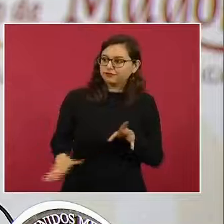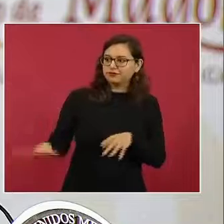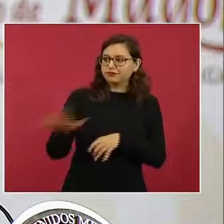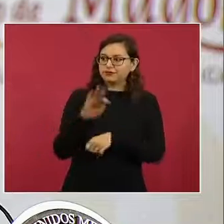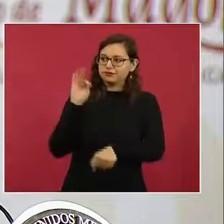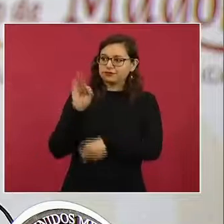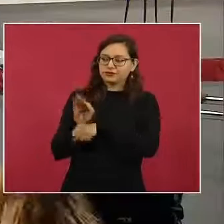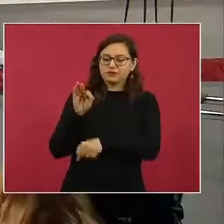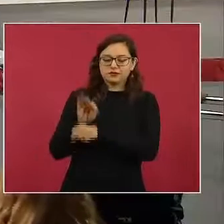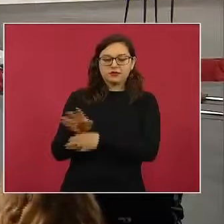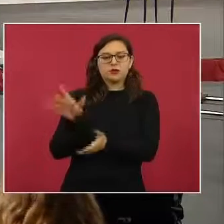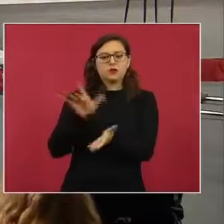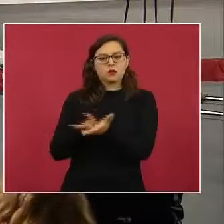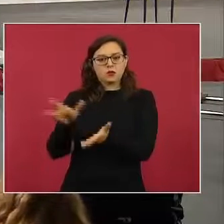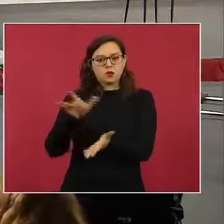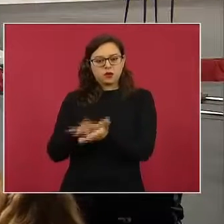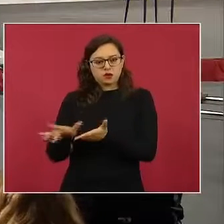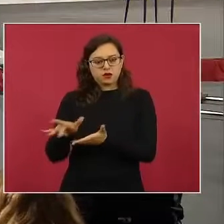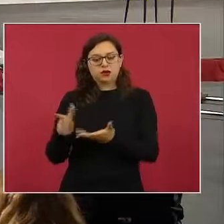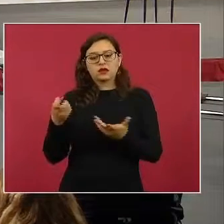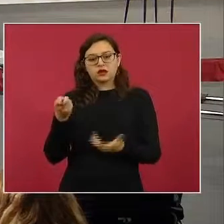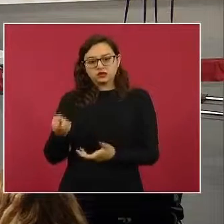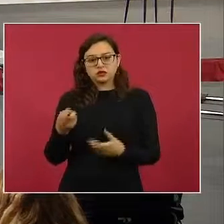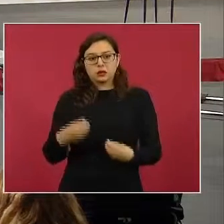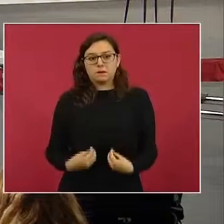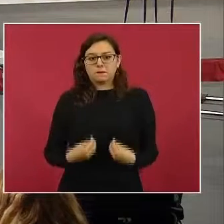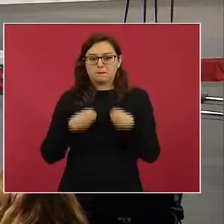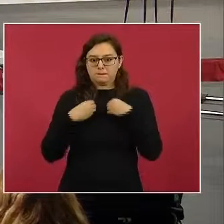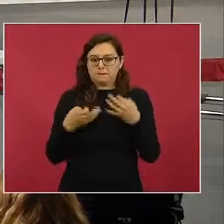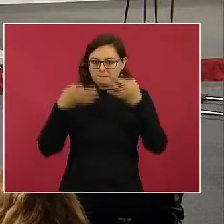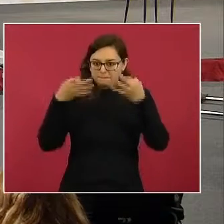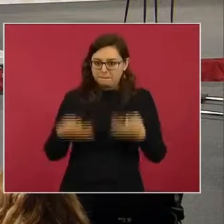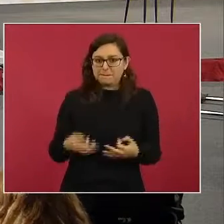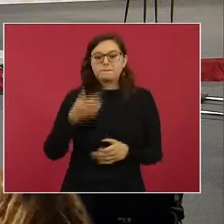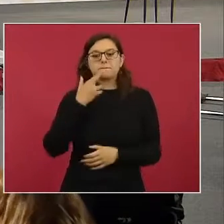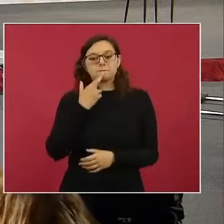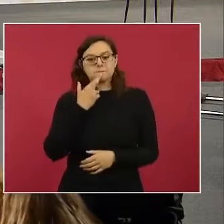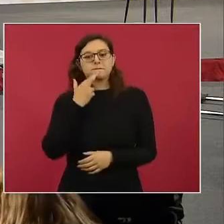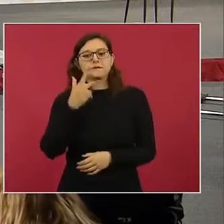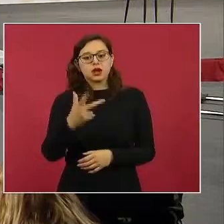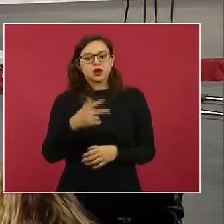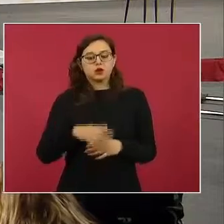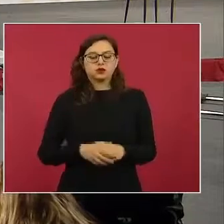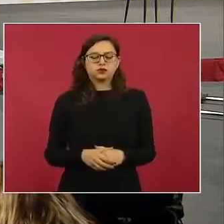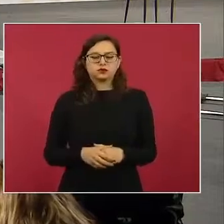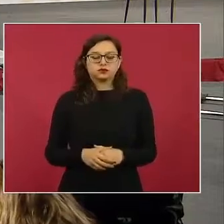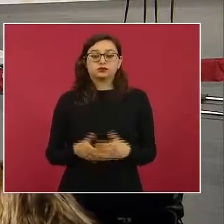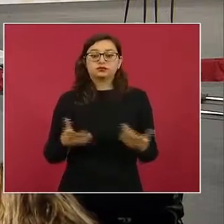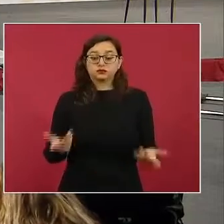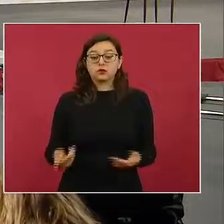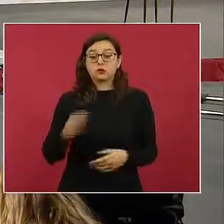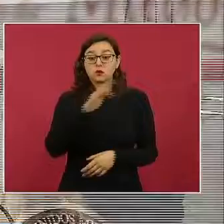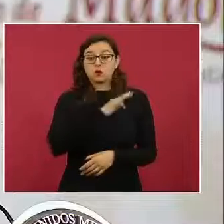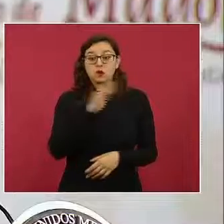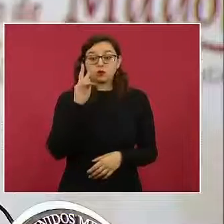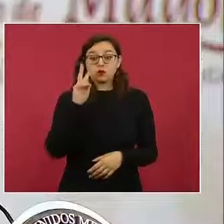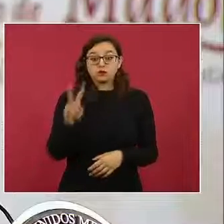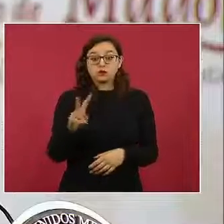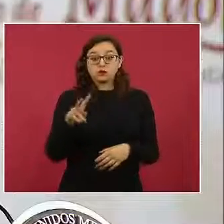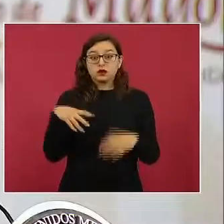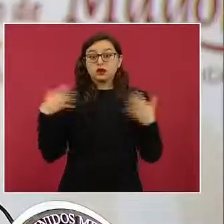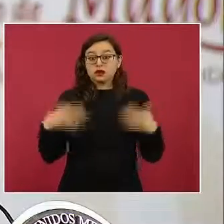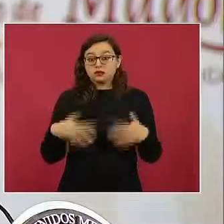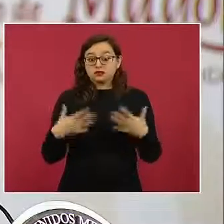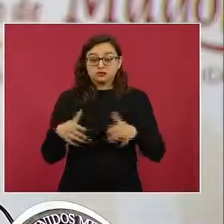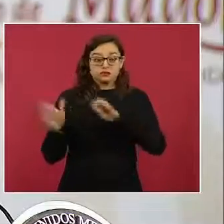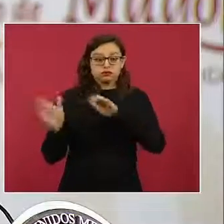se traducen en una mejora sustancial de la calidad de vida de la población. Muestra de ello, tenemos un récord máximo histórico en la